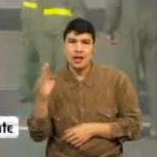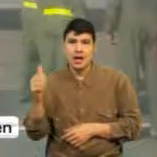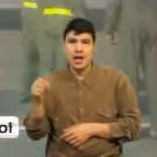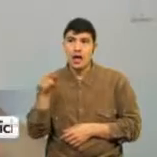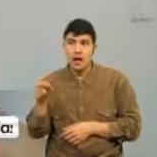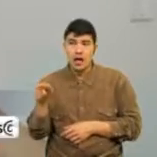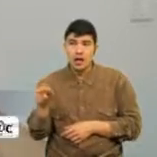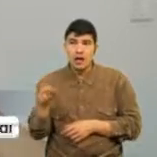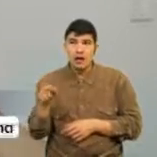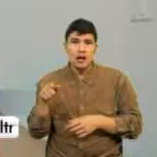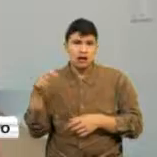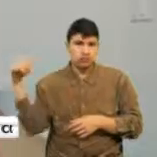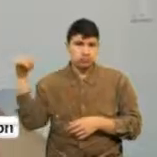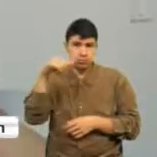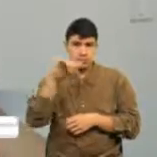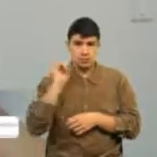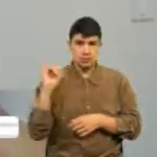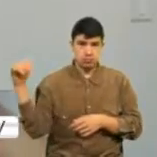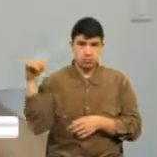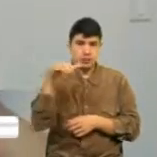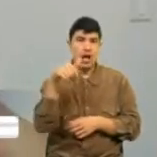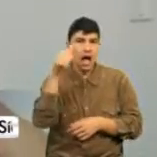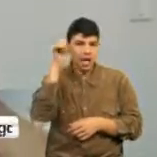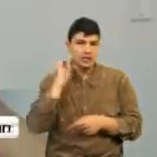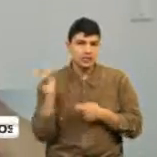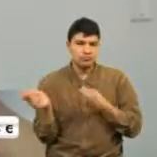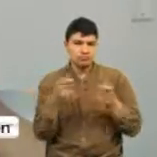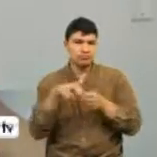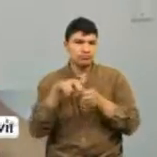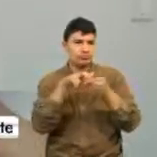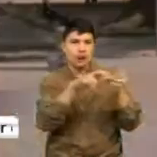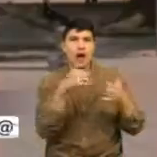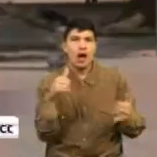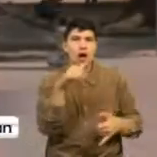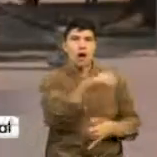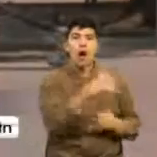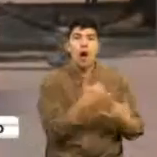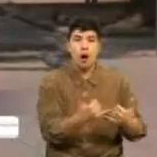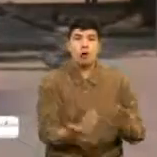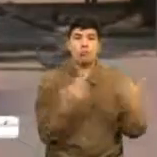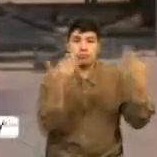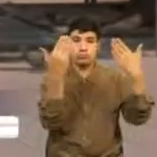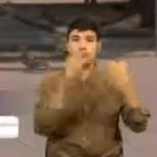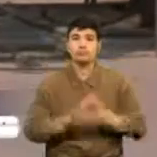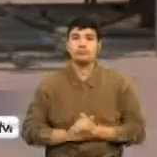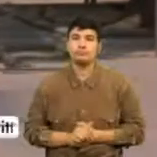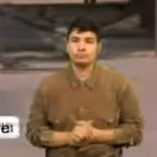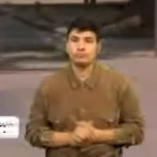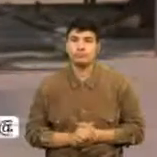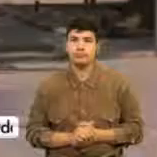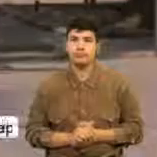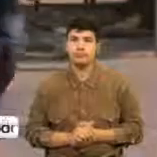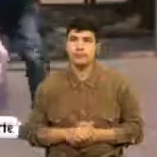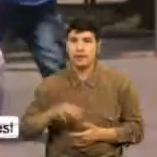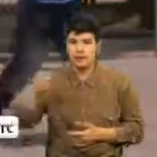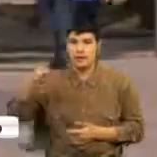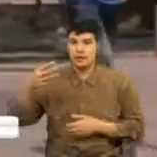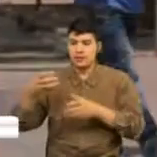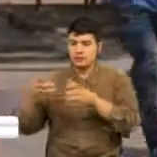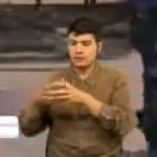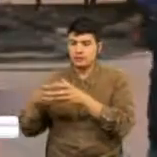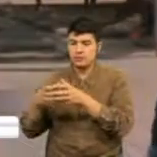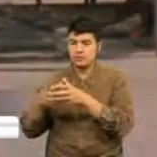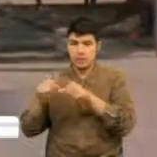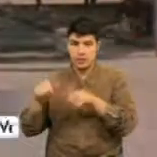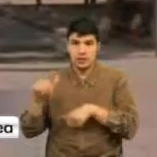la fuerza aérea el día de ayer y que en este momento está en funcionamiento la trigésima brigada del ejército nacional aquí en